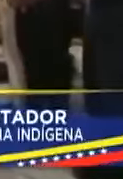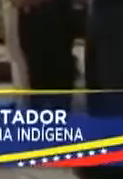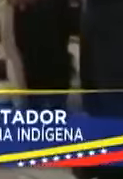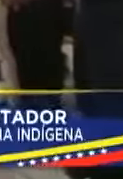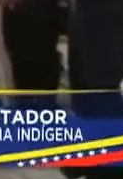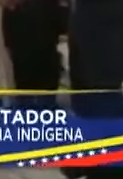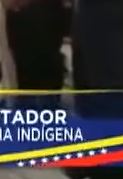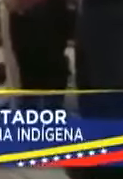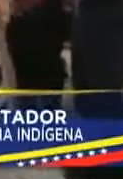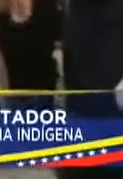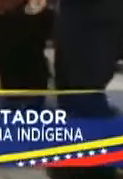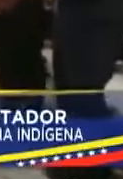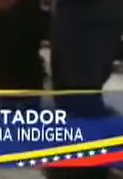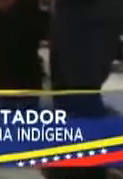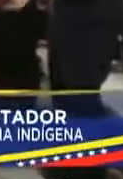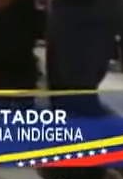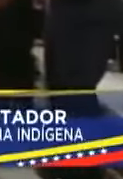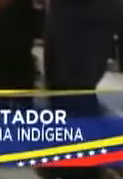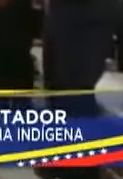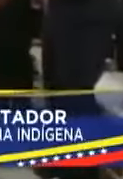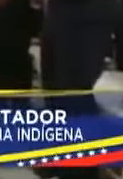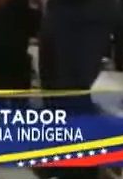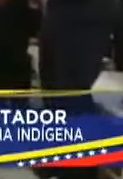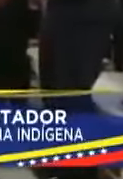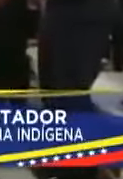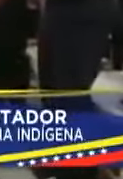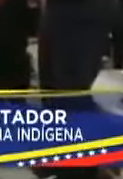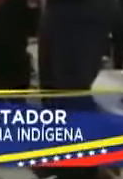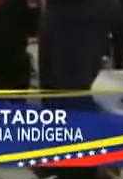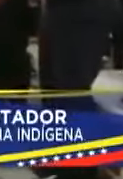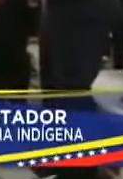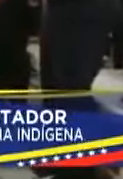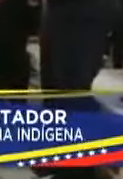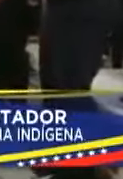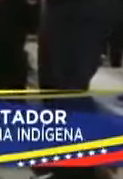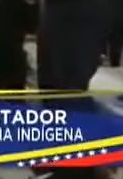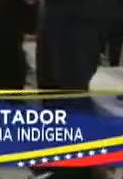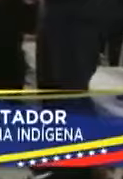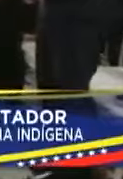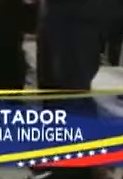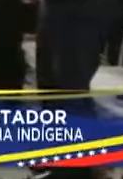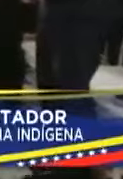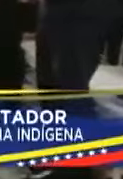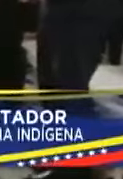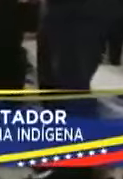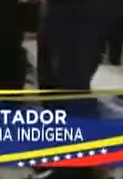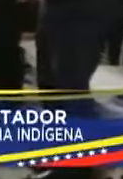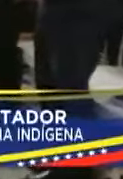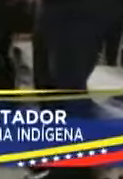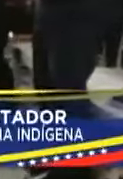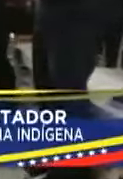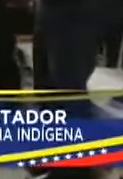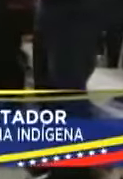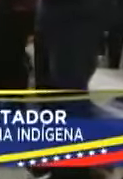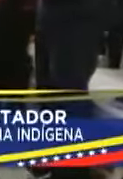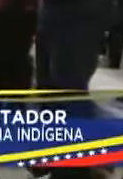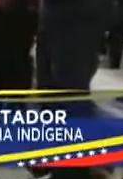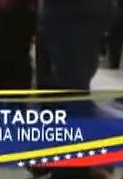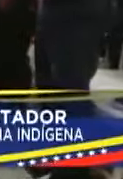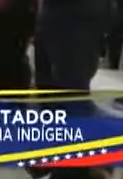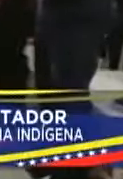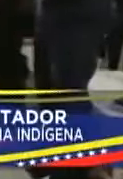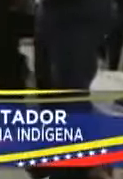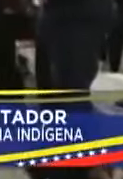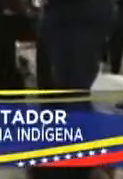investigadores, educadores, autoridades del gobierno bolivariano y el poder popular. Es nuestra identidad, son